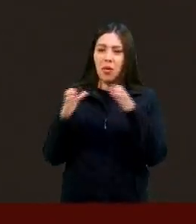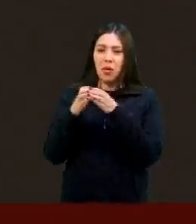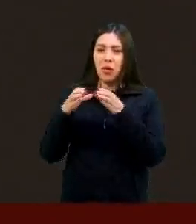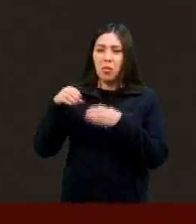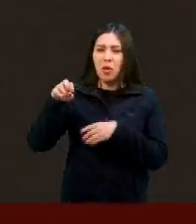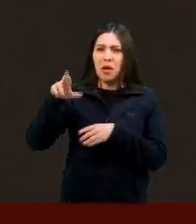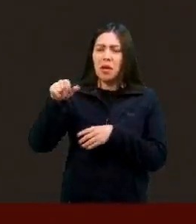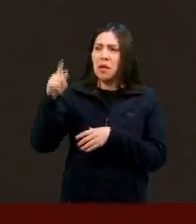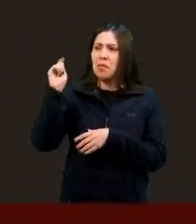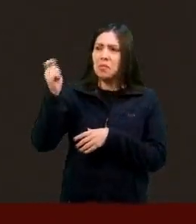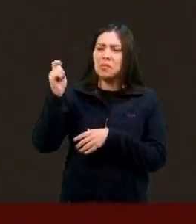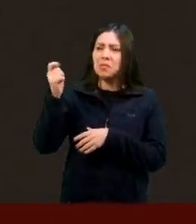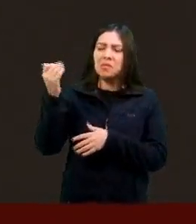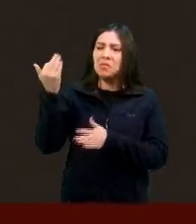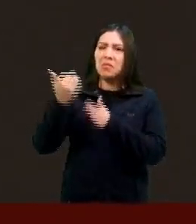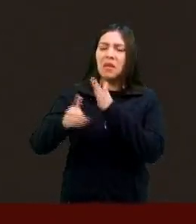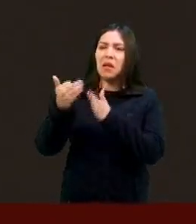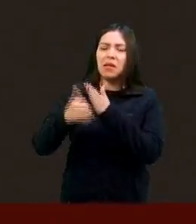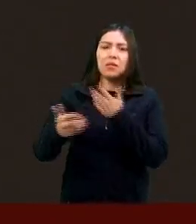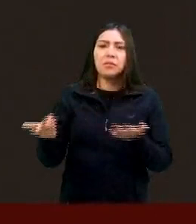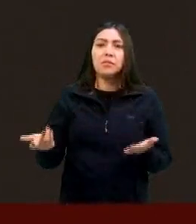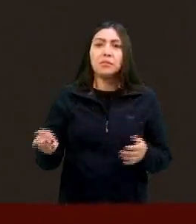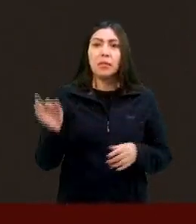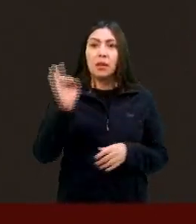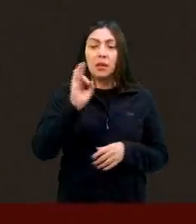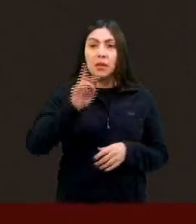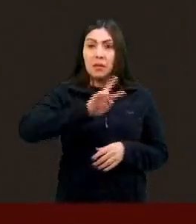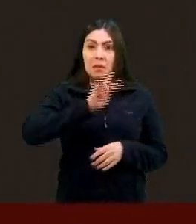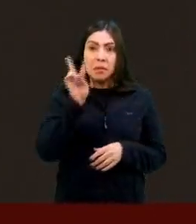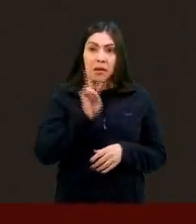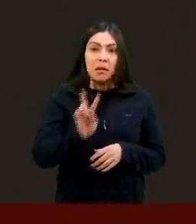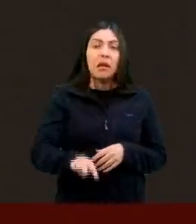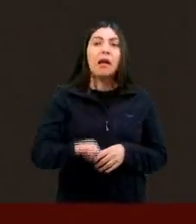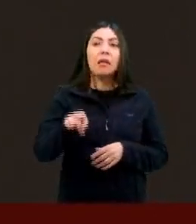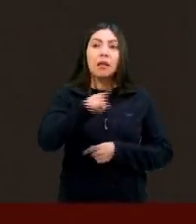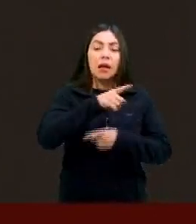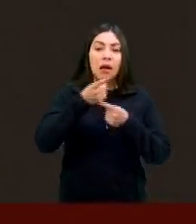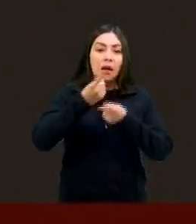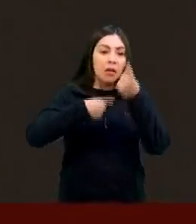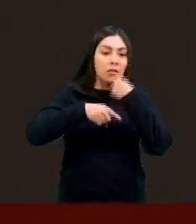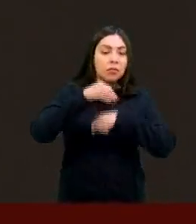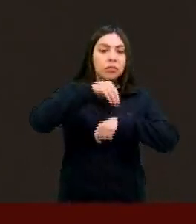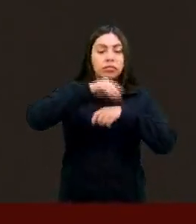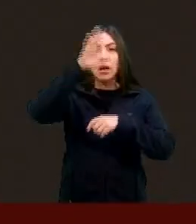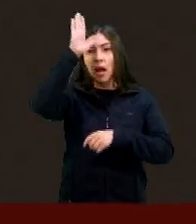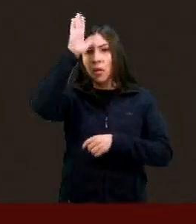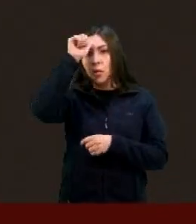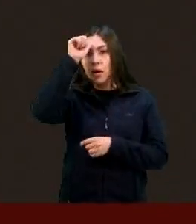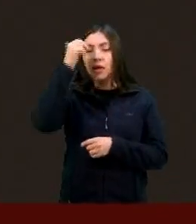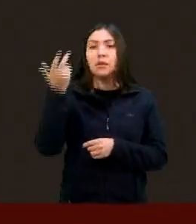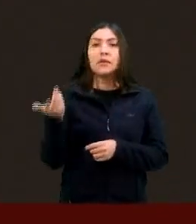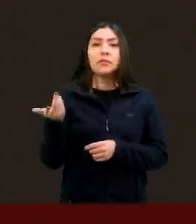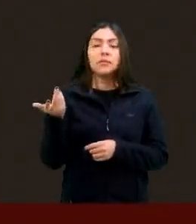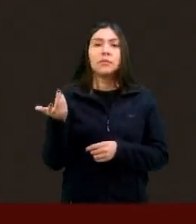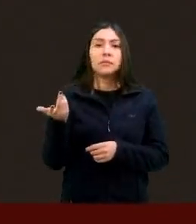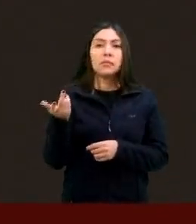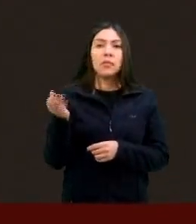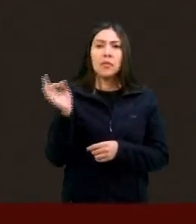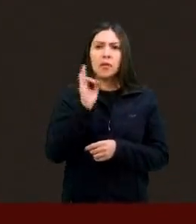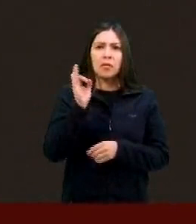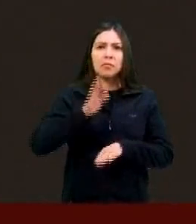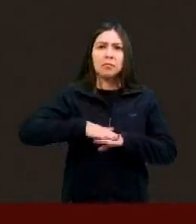hubiera habido consensos si hubiera habido pues un poco de